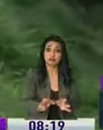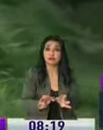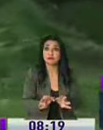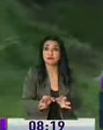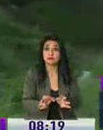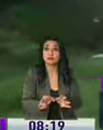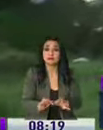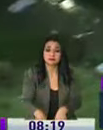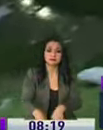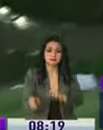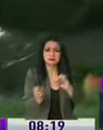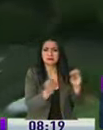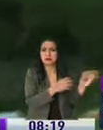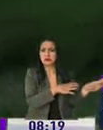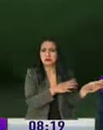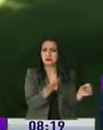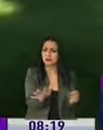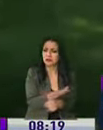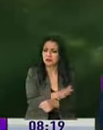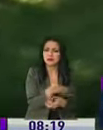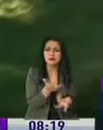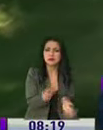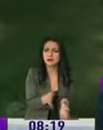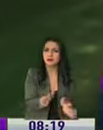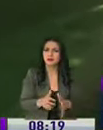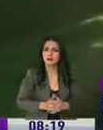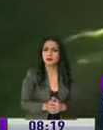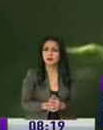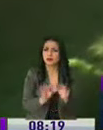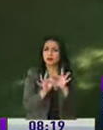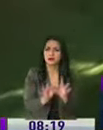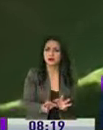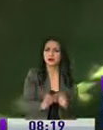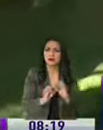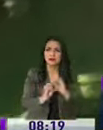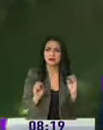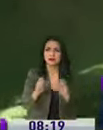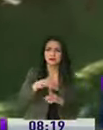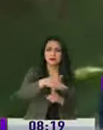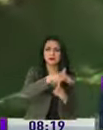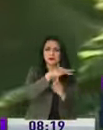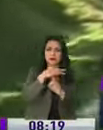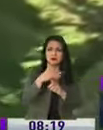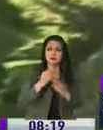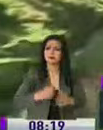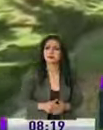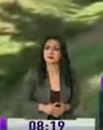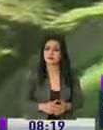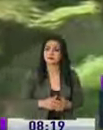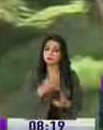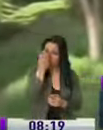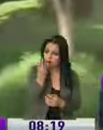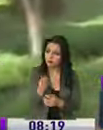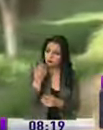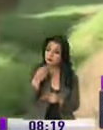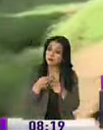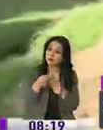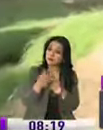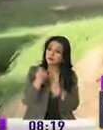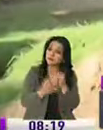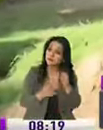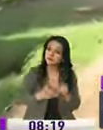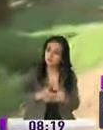valga la redundancia, inconcluso, pues, no han reparado el parque, este espacio de entretenimiento. Vecina, ayúdame con su nombre y apellido.